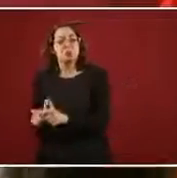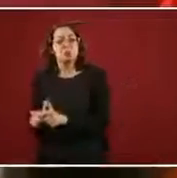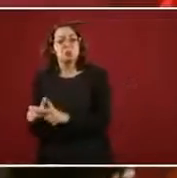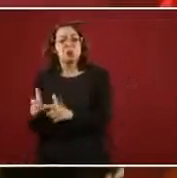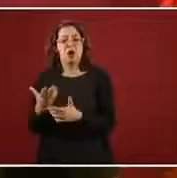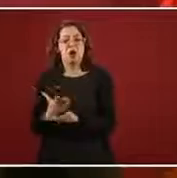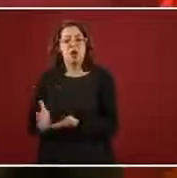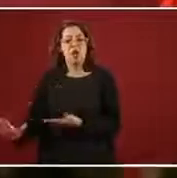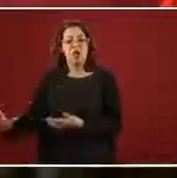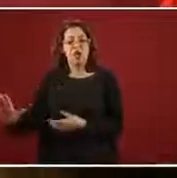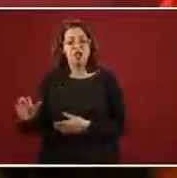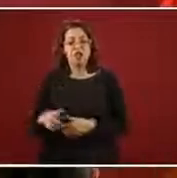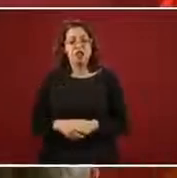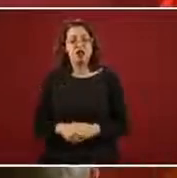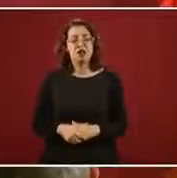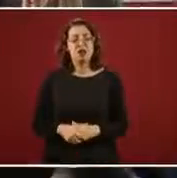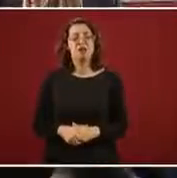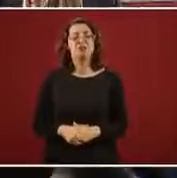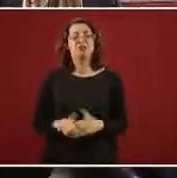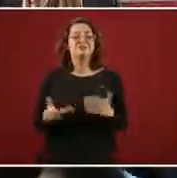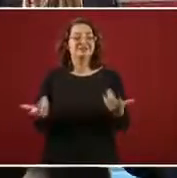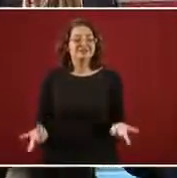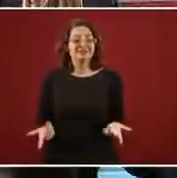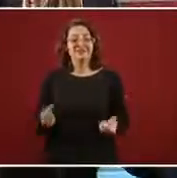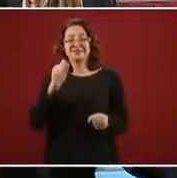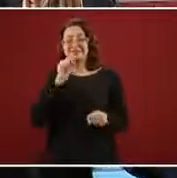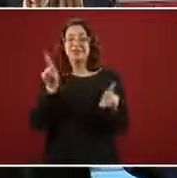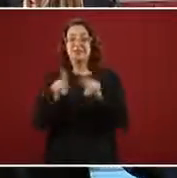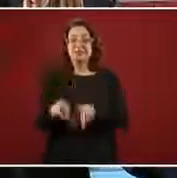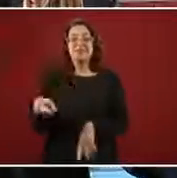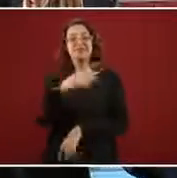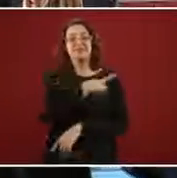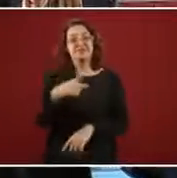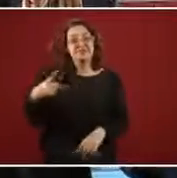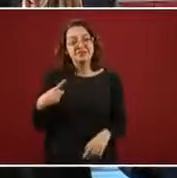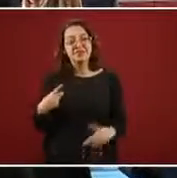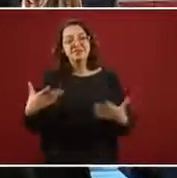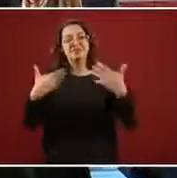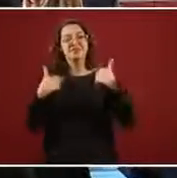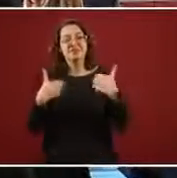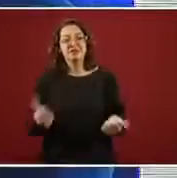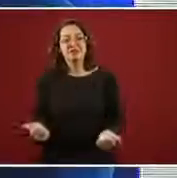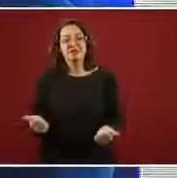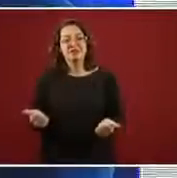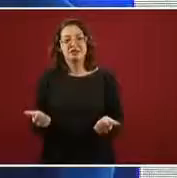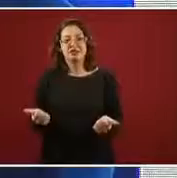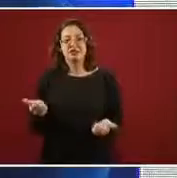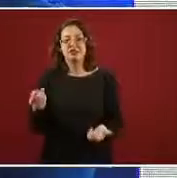Entonces, también eso se tiene que entender. Tenemos que buscar equilibrios.